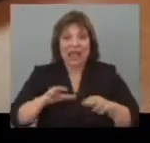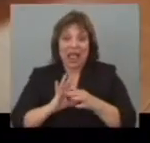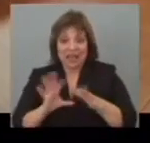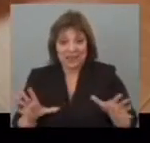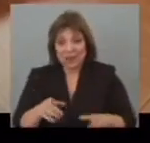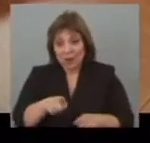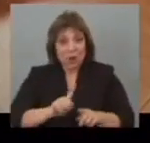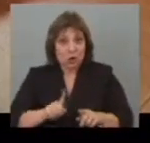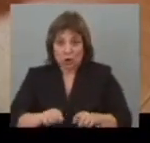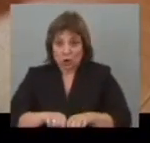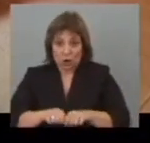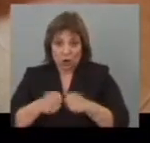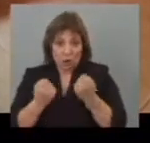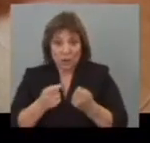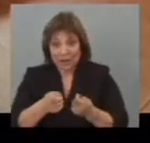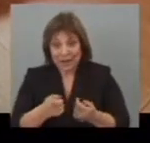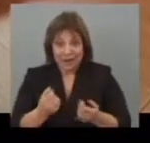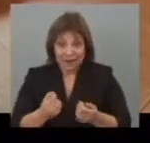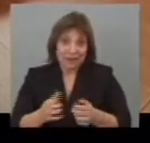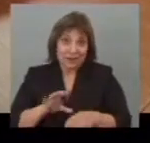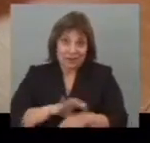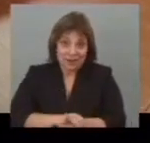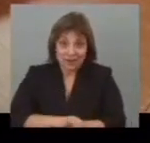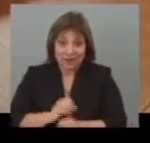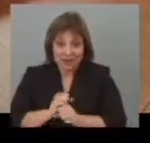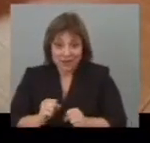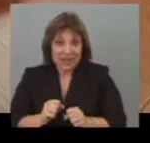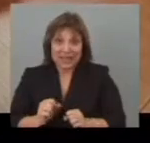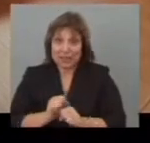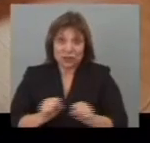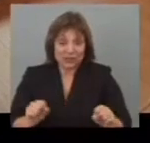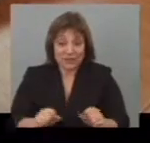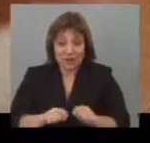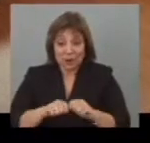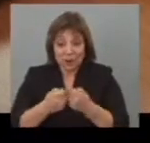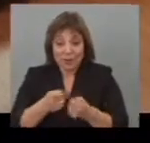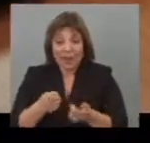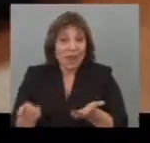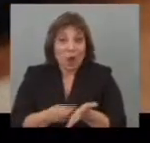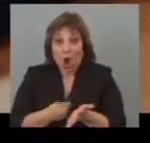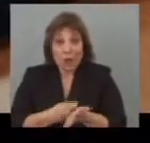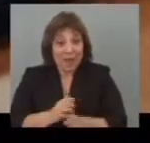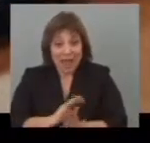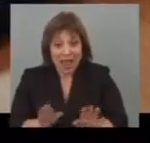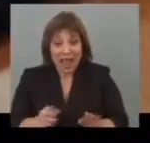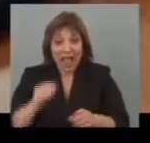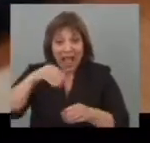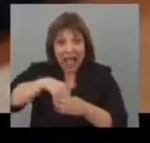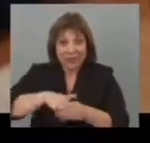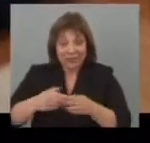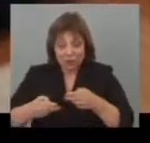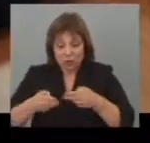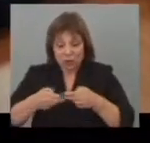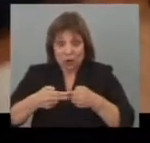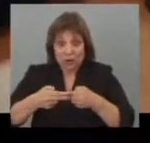Esto no es irrompible, ¿no? ¿Qué material tendríamos que ponerle en el tobillo para que sea irrompible? Esto es una goma, ¿sí? Pero internamente tiene conexiones